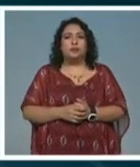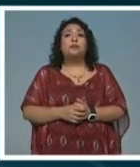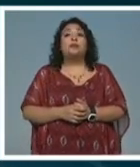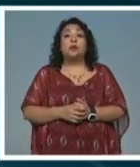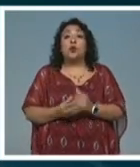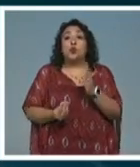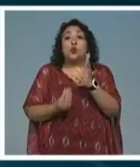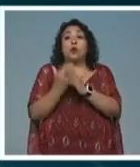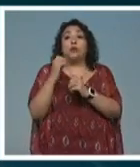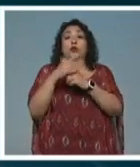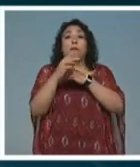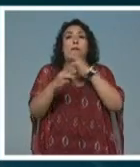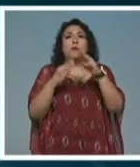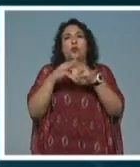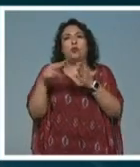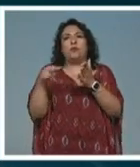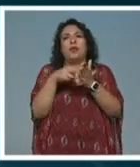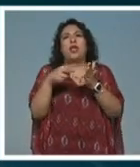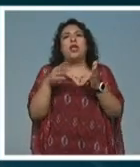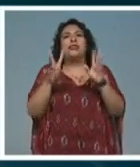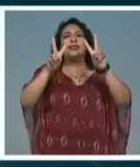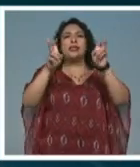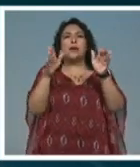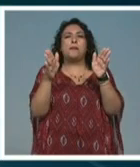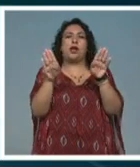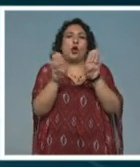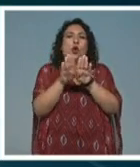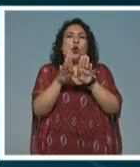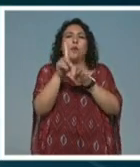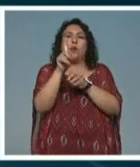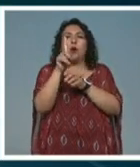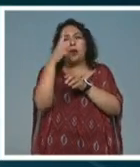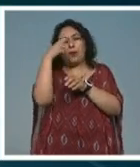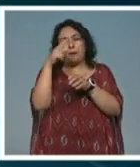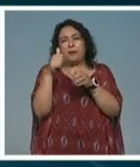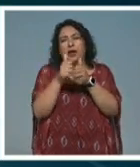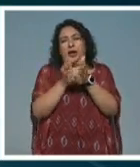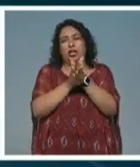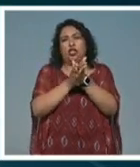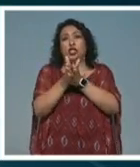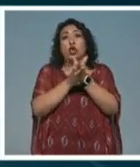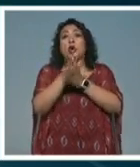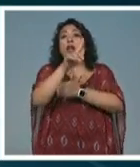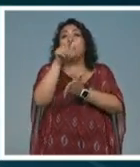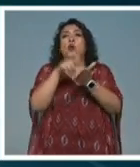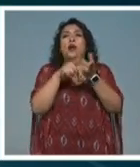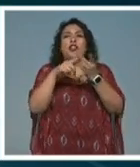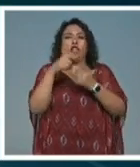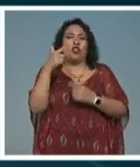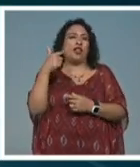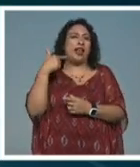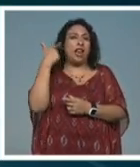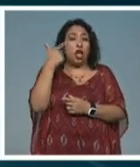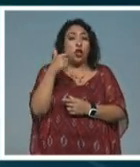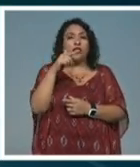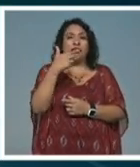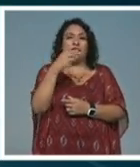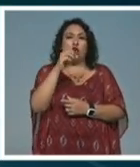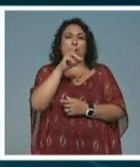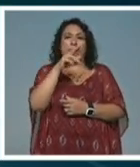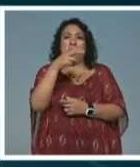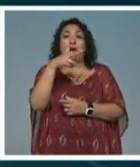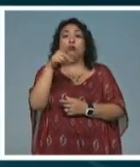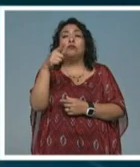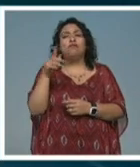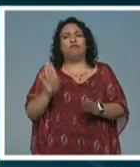Se estrenó en el mundo el ballet Como agua para chocolate en la Royal Opera House de Londres. Con un estilo contemporáneo y marcado por los sonidos